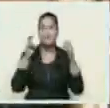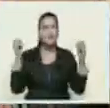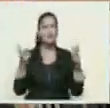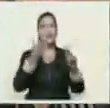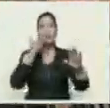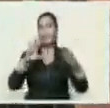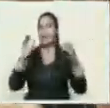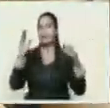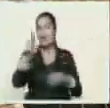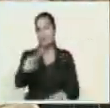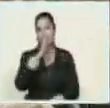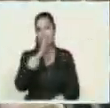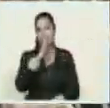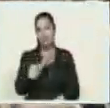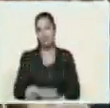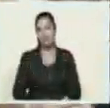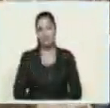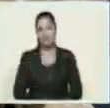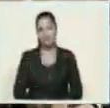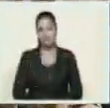historia siempre marina